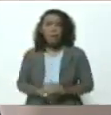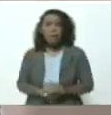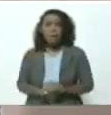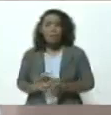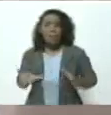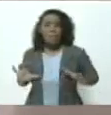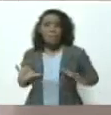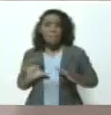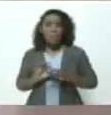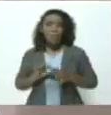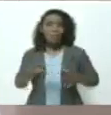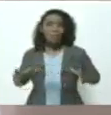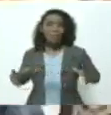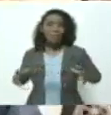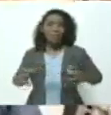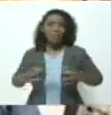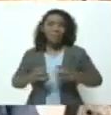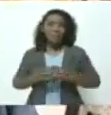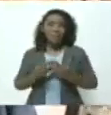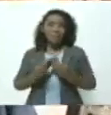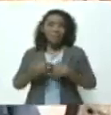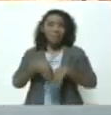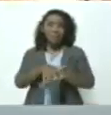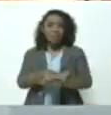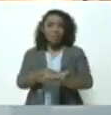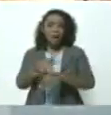unimos porque teníamos a un líder